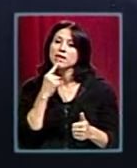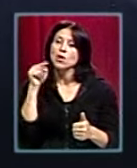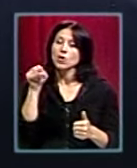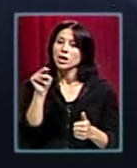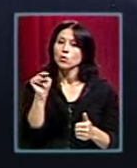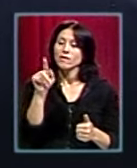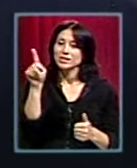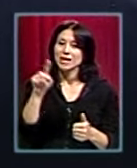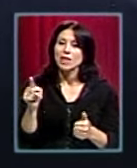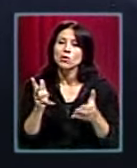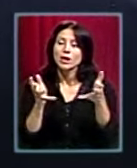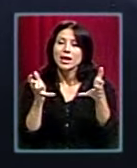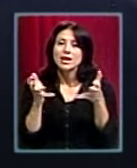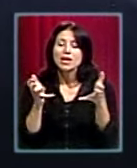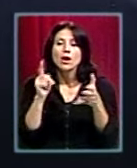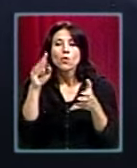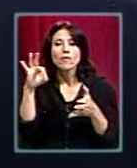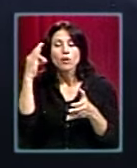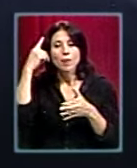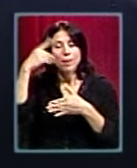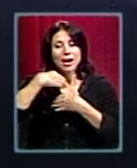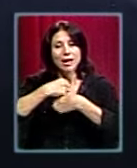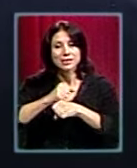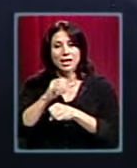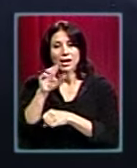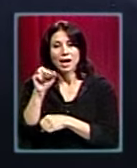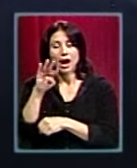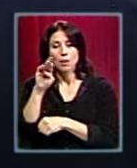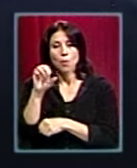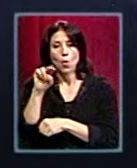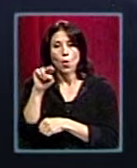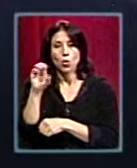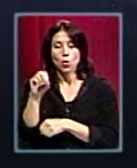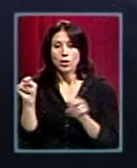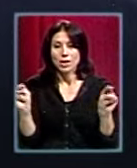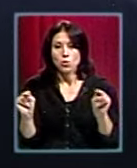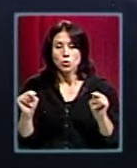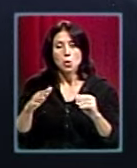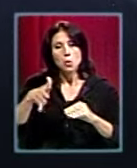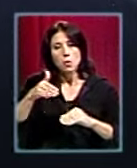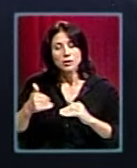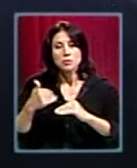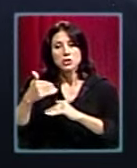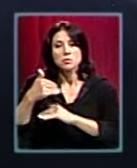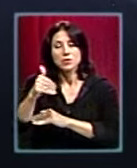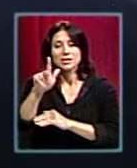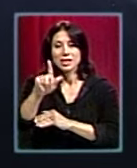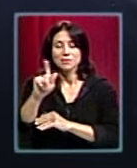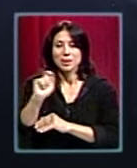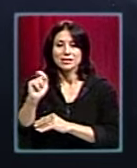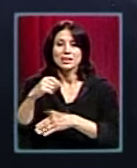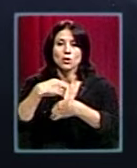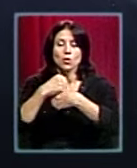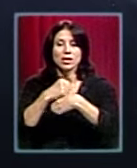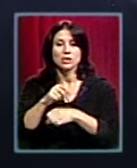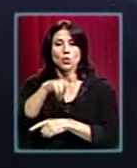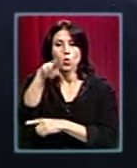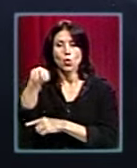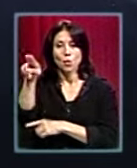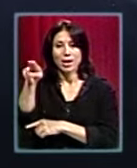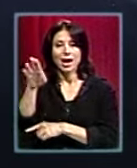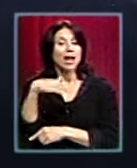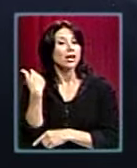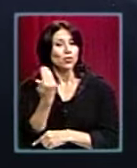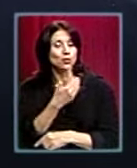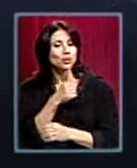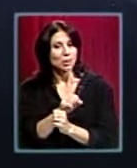ser carbono neutro, ¿verdad? Y posteriormente, unos 3 meses después, lo hizo Noruega. Y estamos seguros